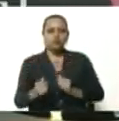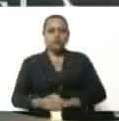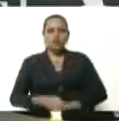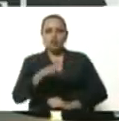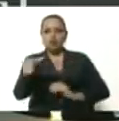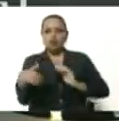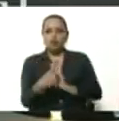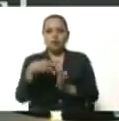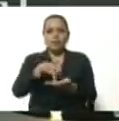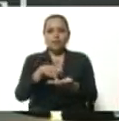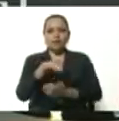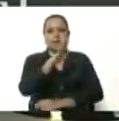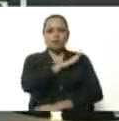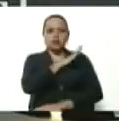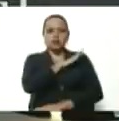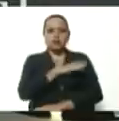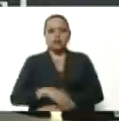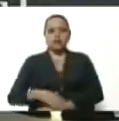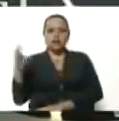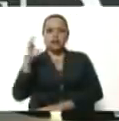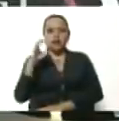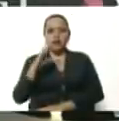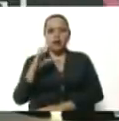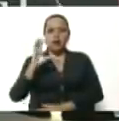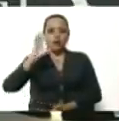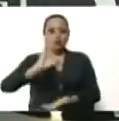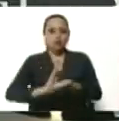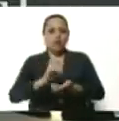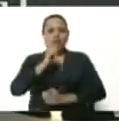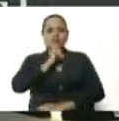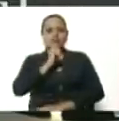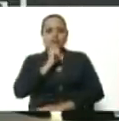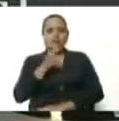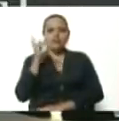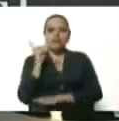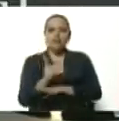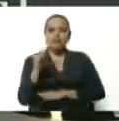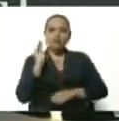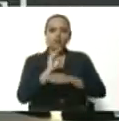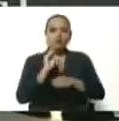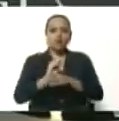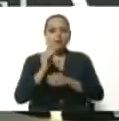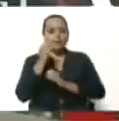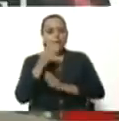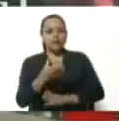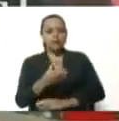parroquias tienen casos. Caracas es una ciudad compleja, difícil, que hay que cuidarla muy bien.